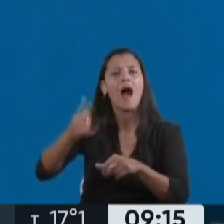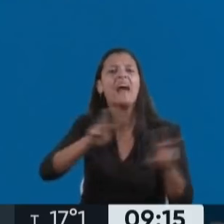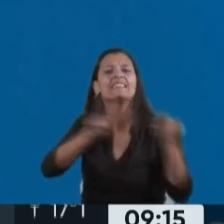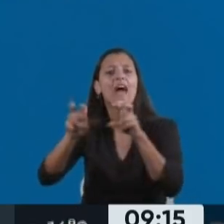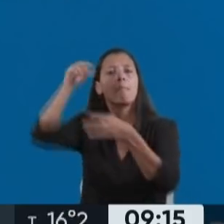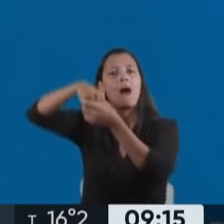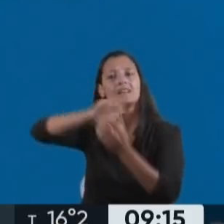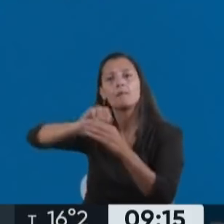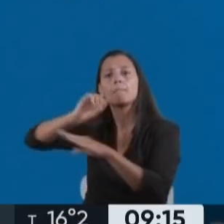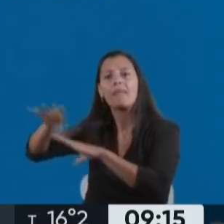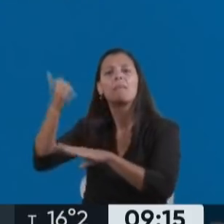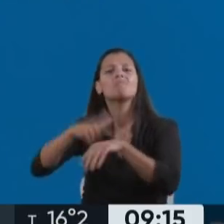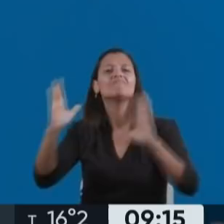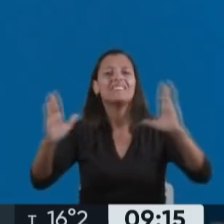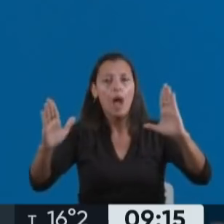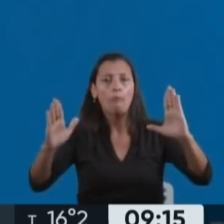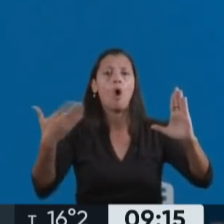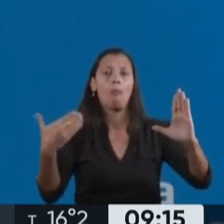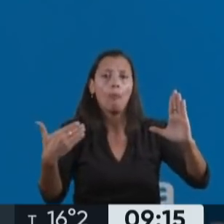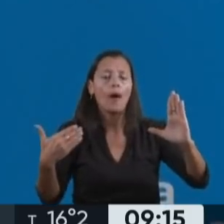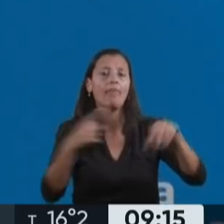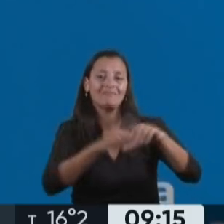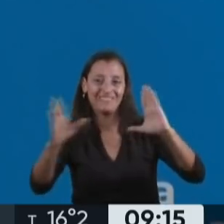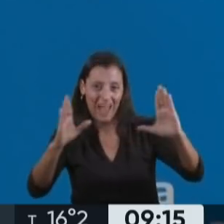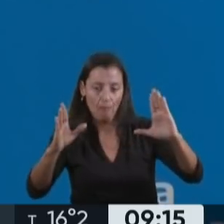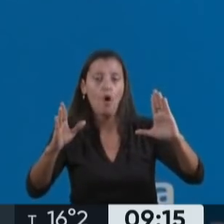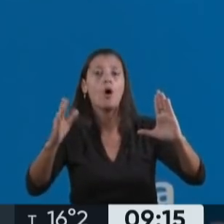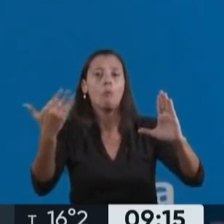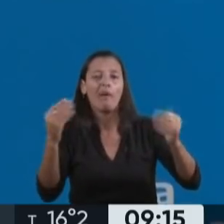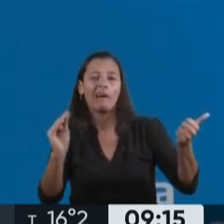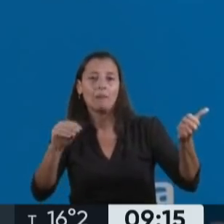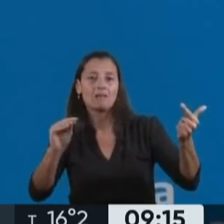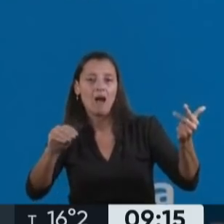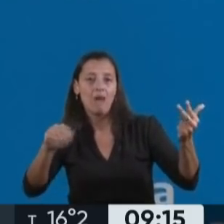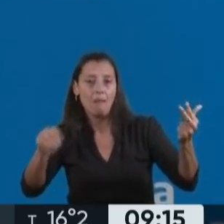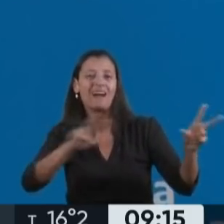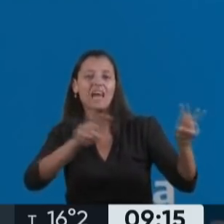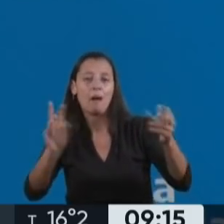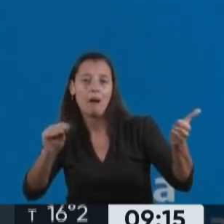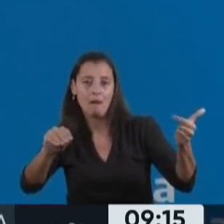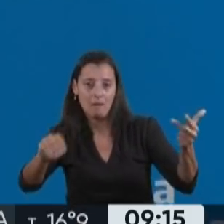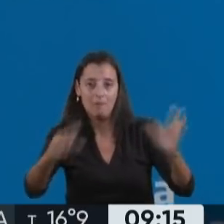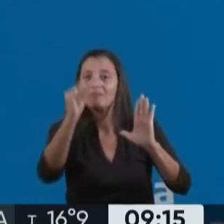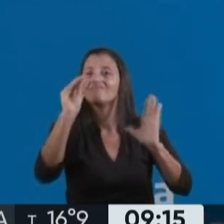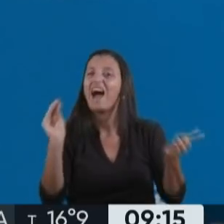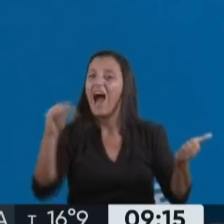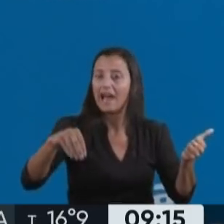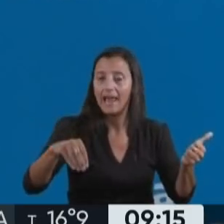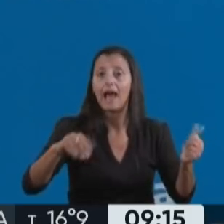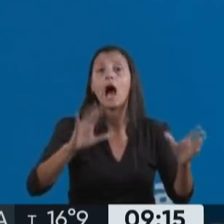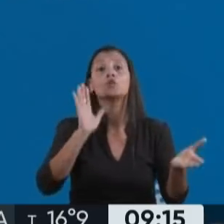es un periodo en el cual se pueden, durante el periodo de funcionamiento, agregar otros temas. Con respecto